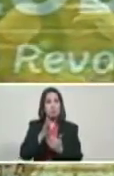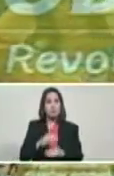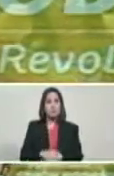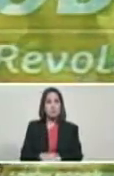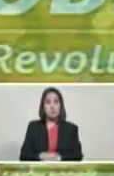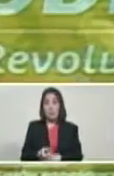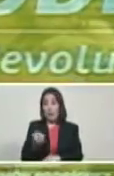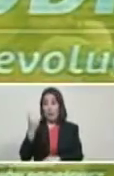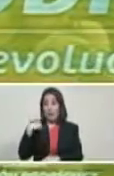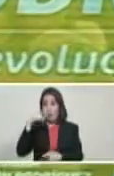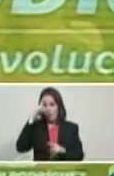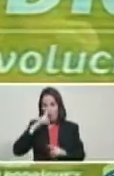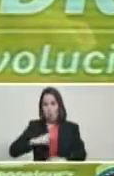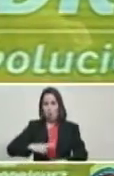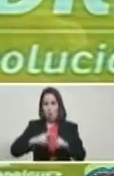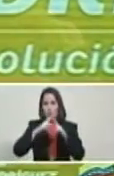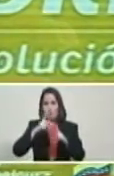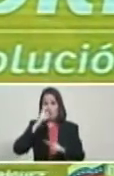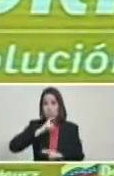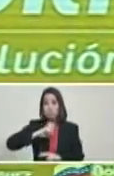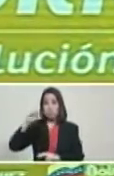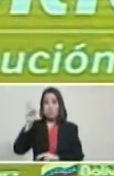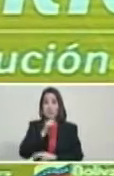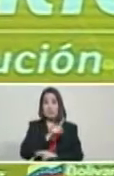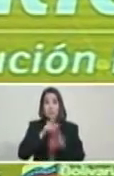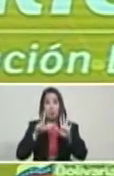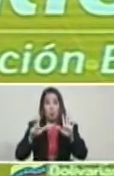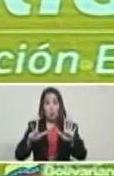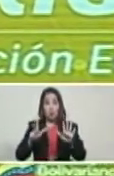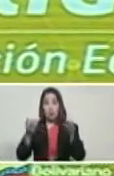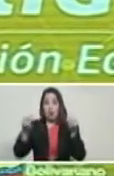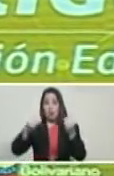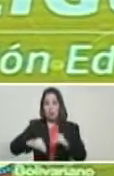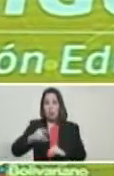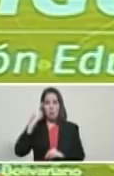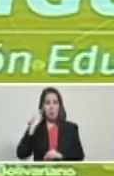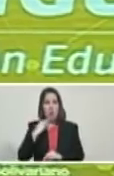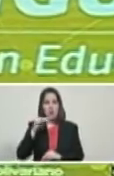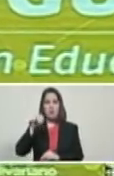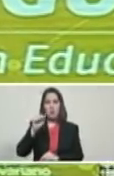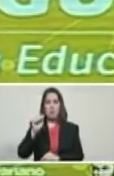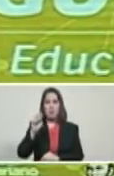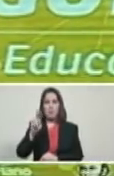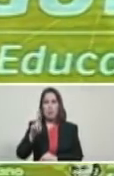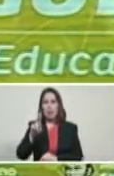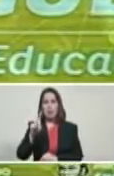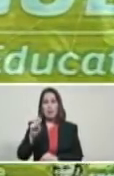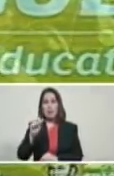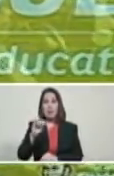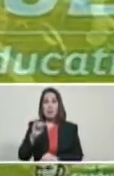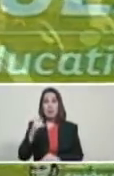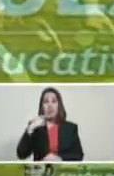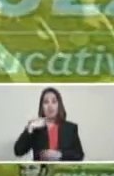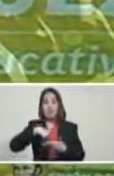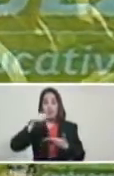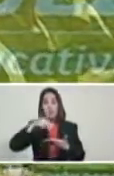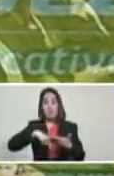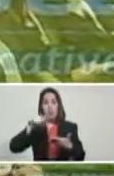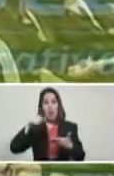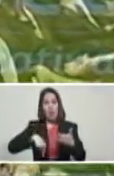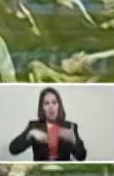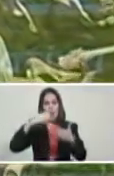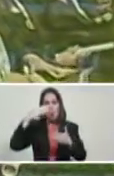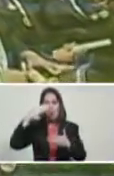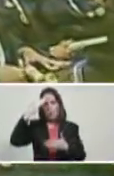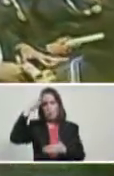Ayer conmemorábamos los 18 años del acuerdo Bolívar-Martí, firmado por Fidel y Chávez. Y en buena parte lo que